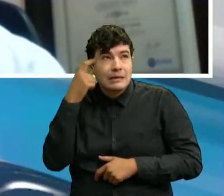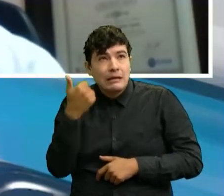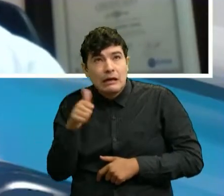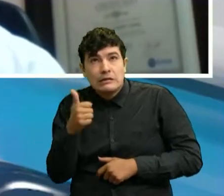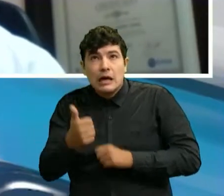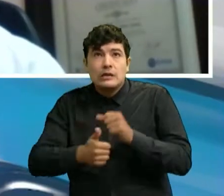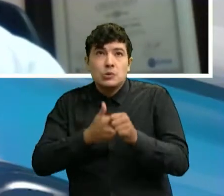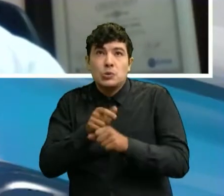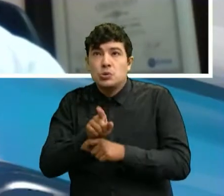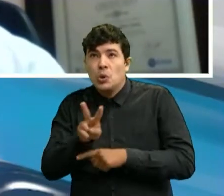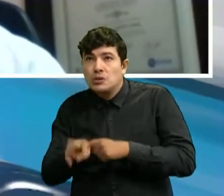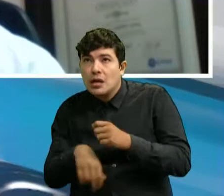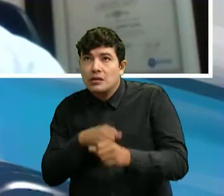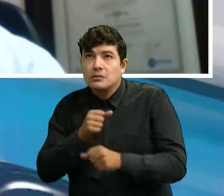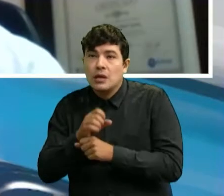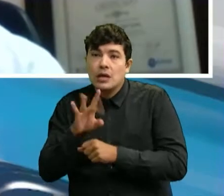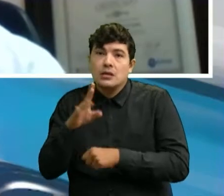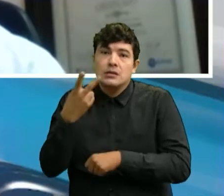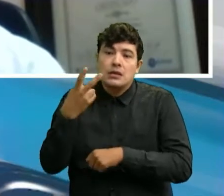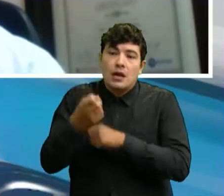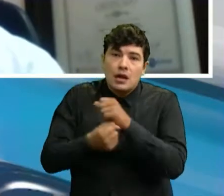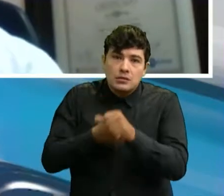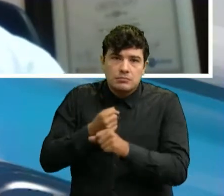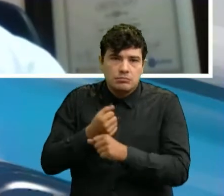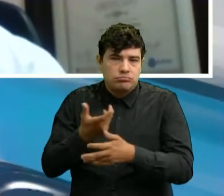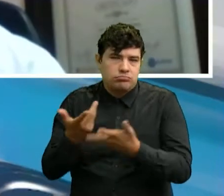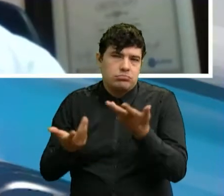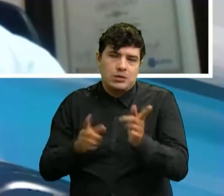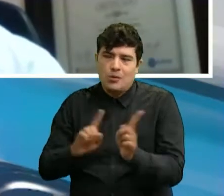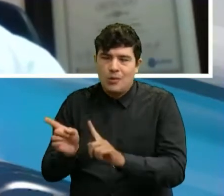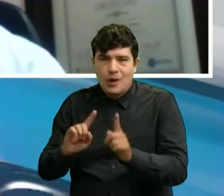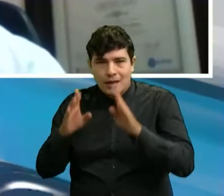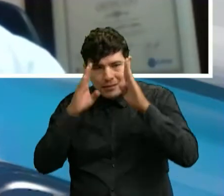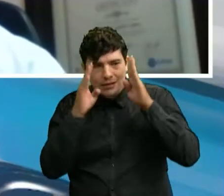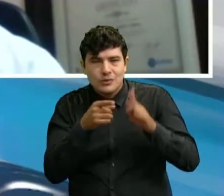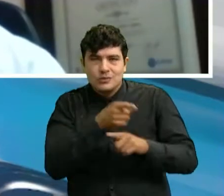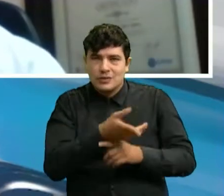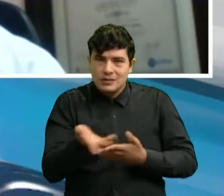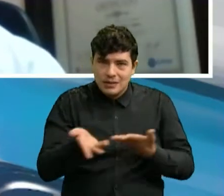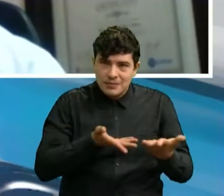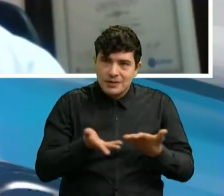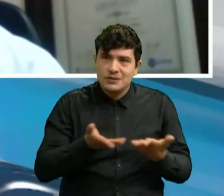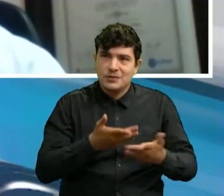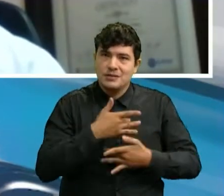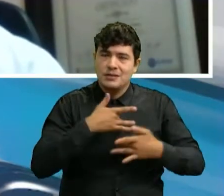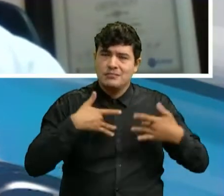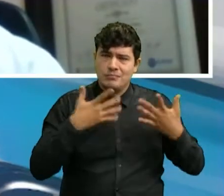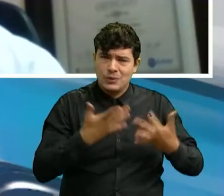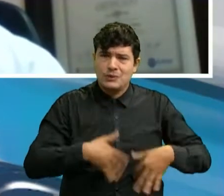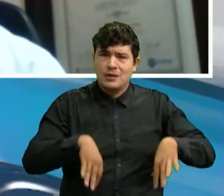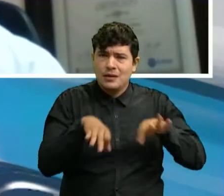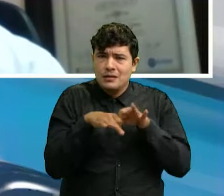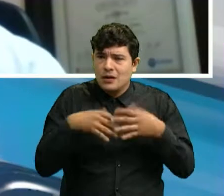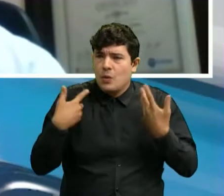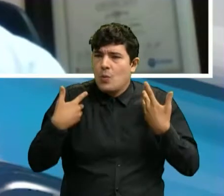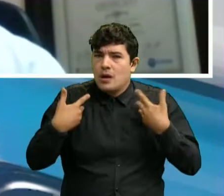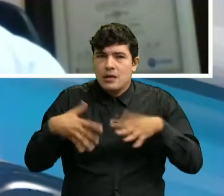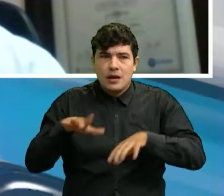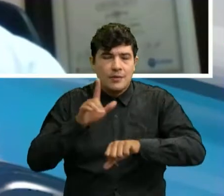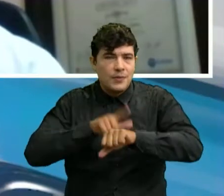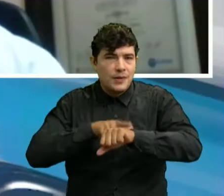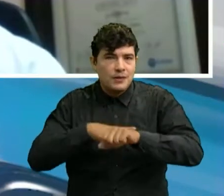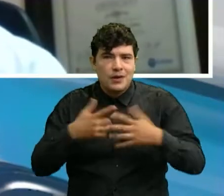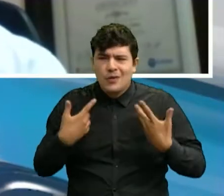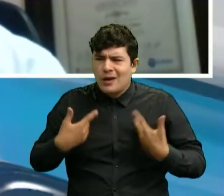20, dejando de lado las otras prestaciones que son importantes y que en cualquier momento se